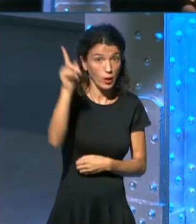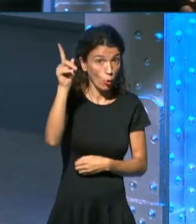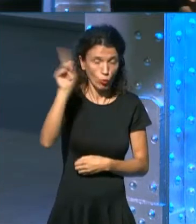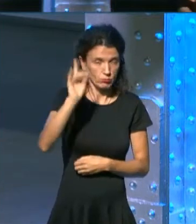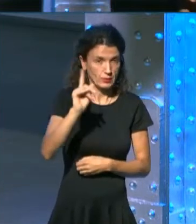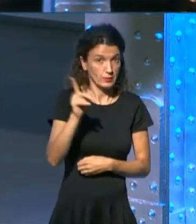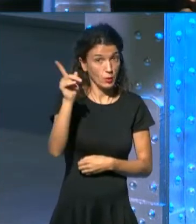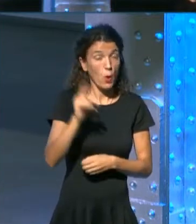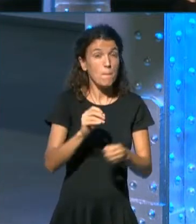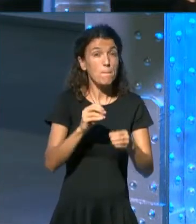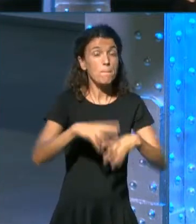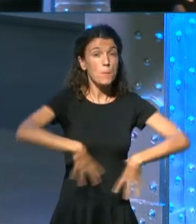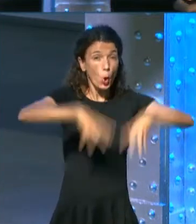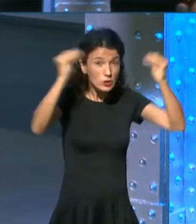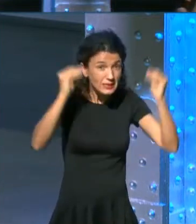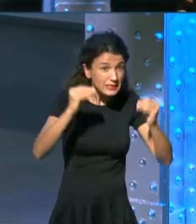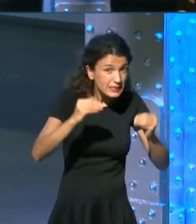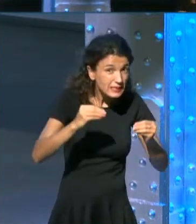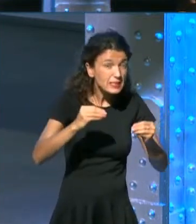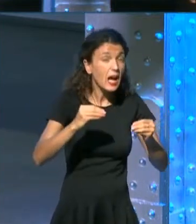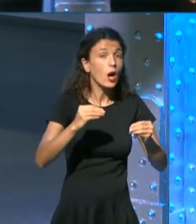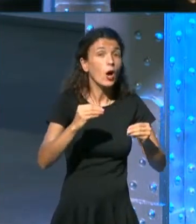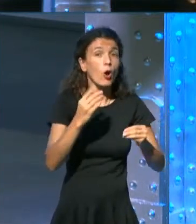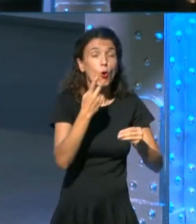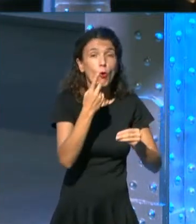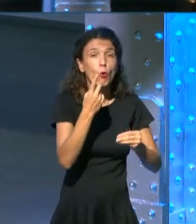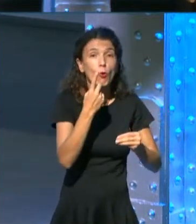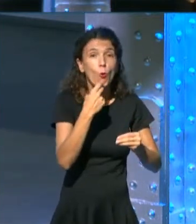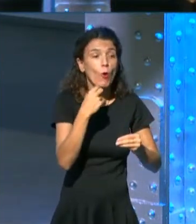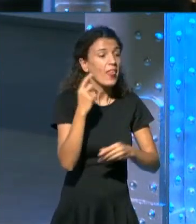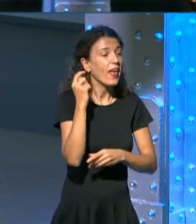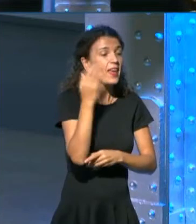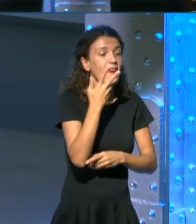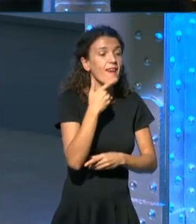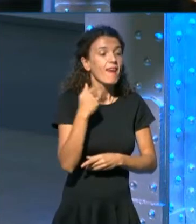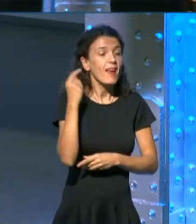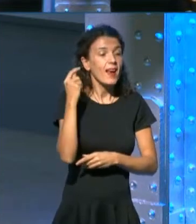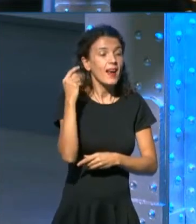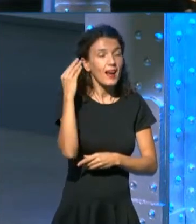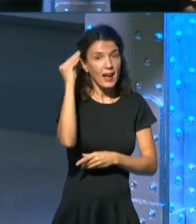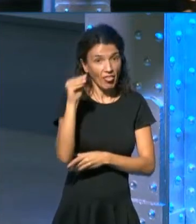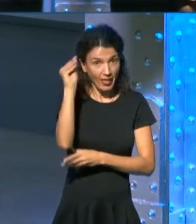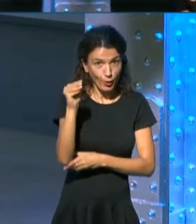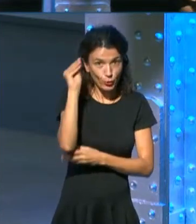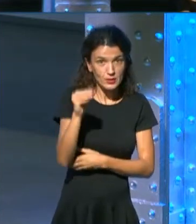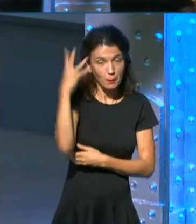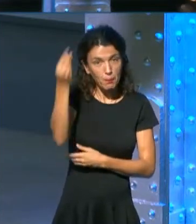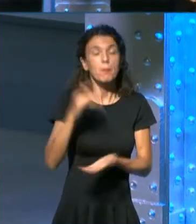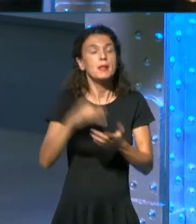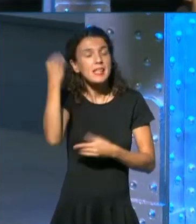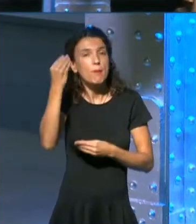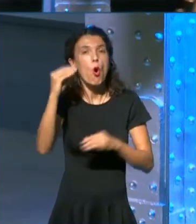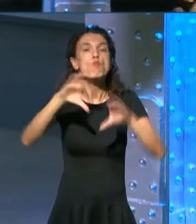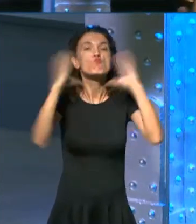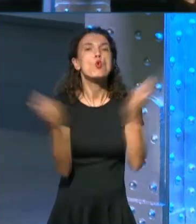colorida montaña colorada de Lanzarote, pero que sirve muy bien por su forma para representar cómo creemos que es el mundo de los